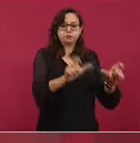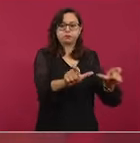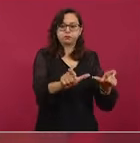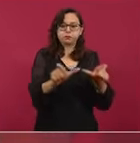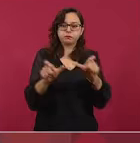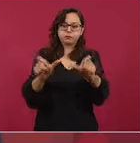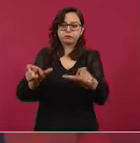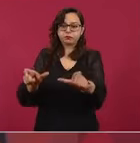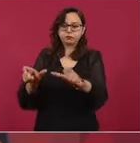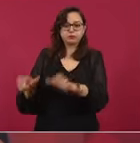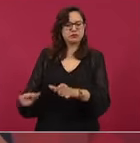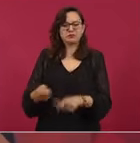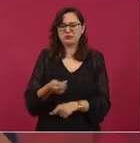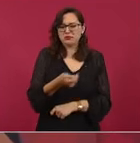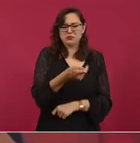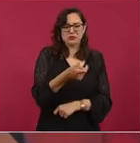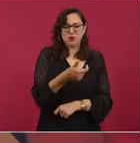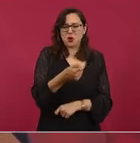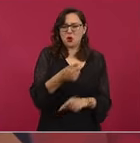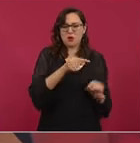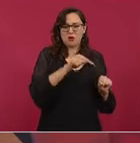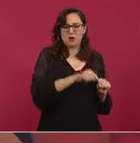a muy pocas